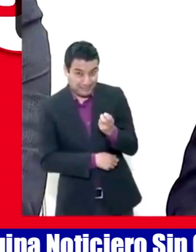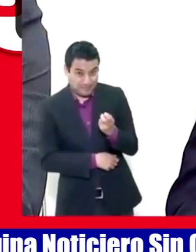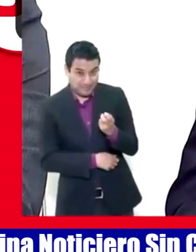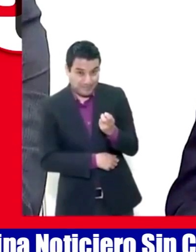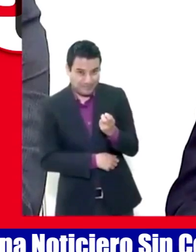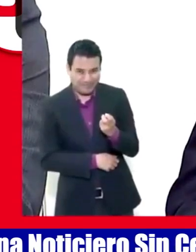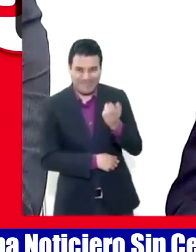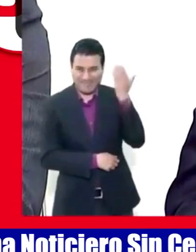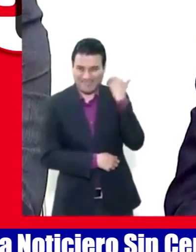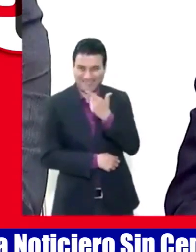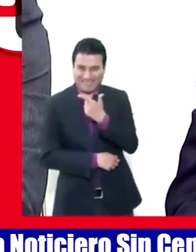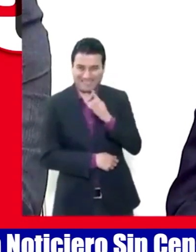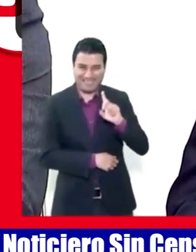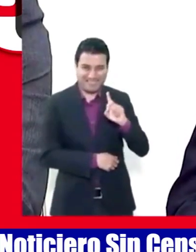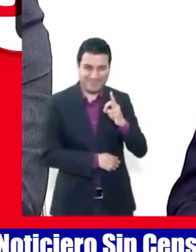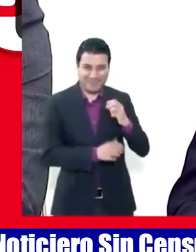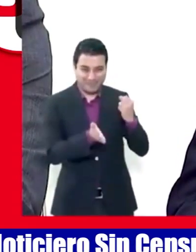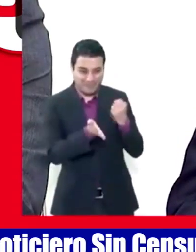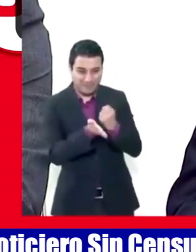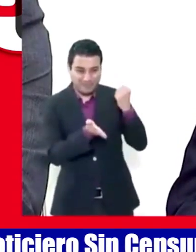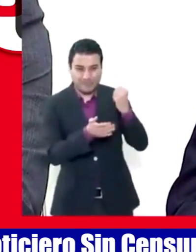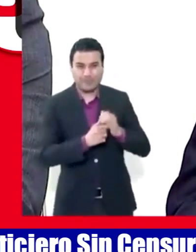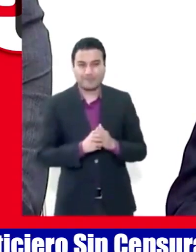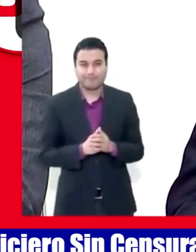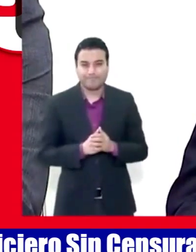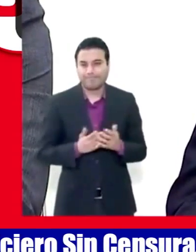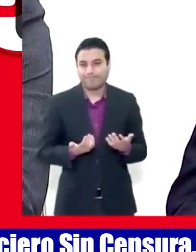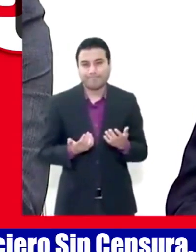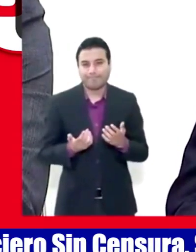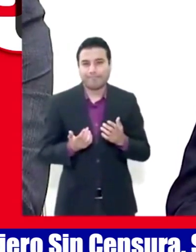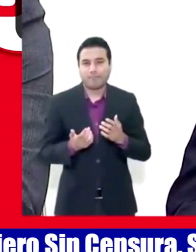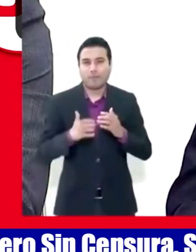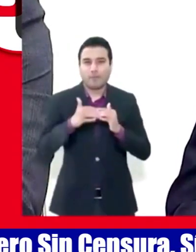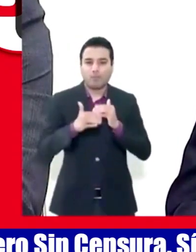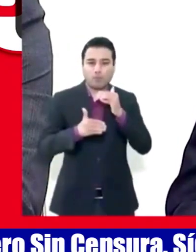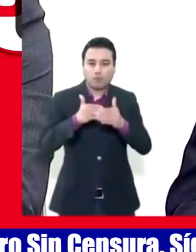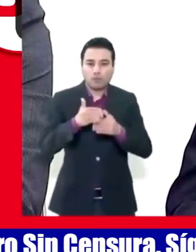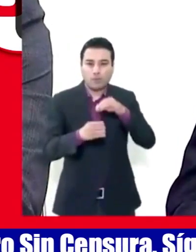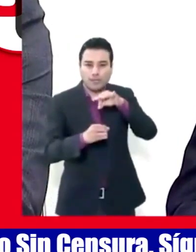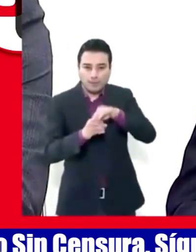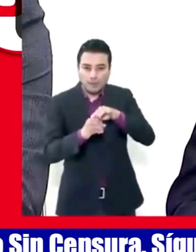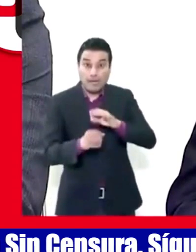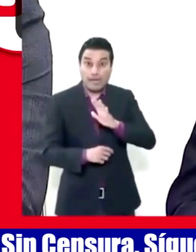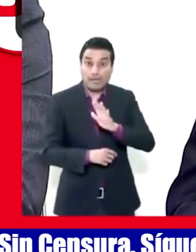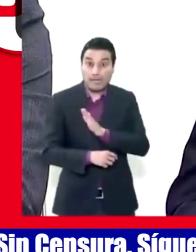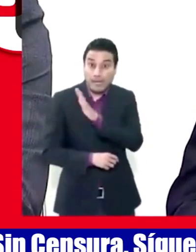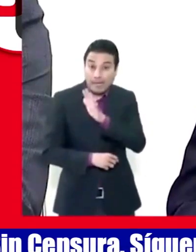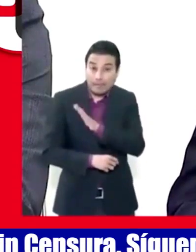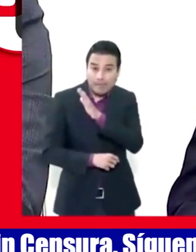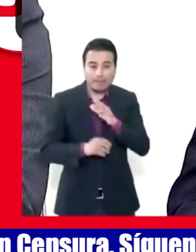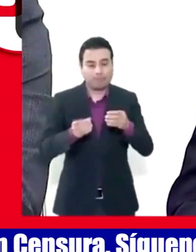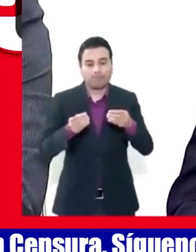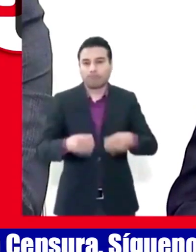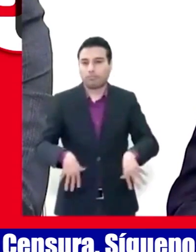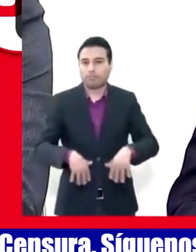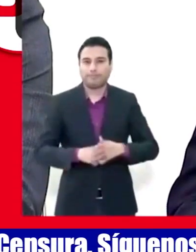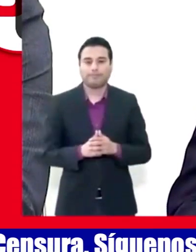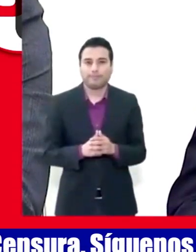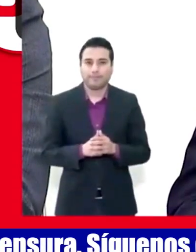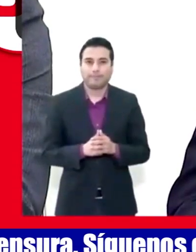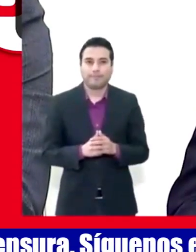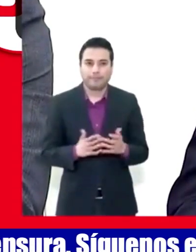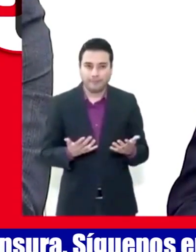del 7 de diciembre atentan contra la certeza y la calidad de los procesos electorales eliminar indiscriminadamente